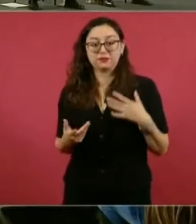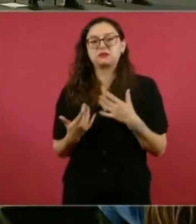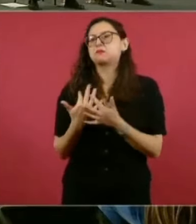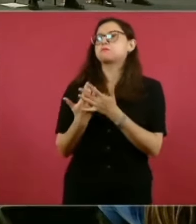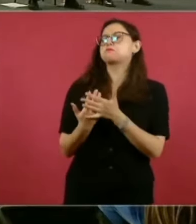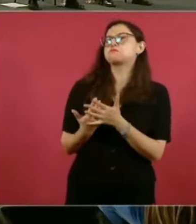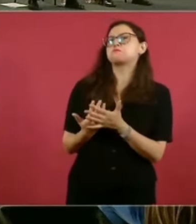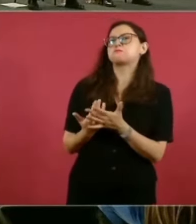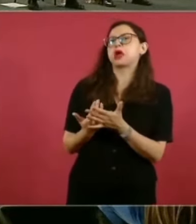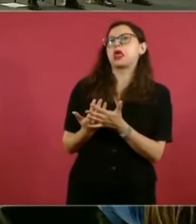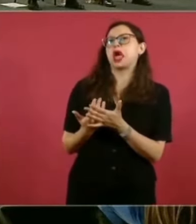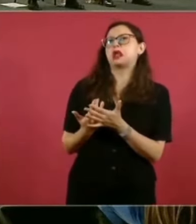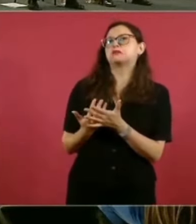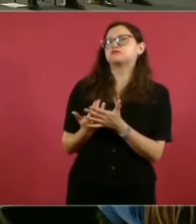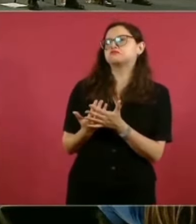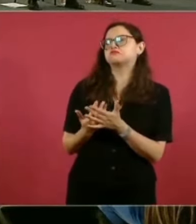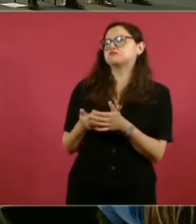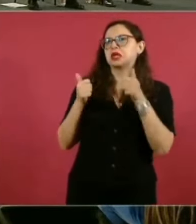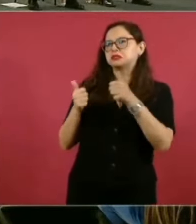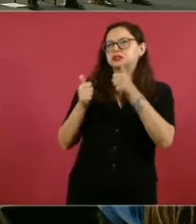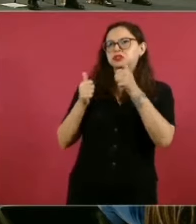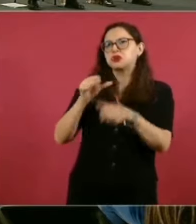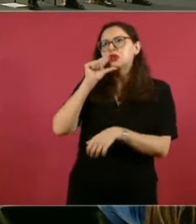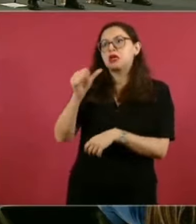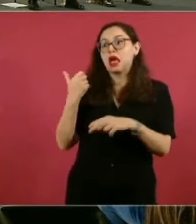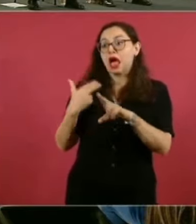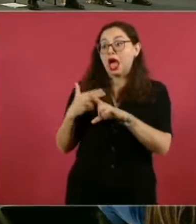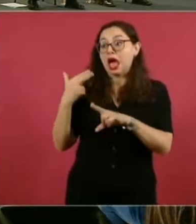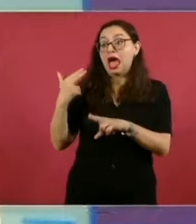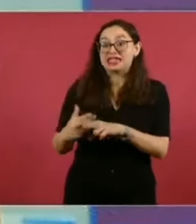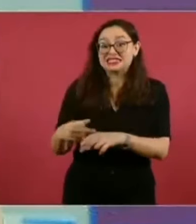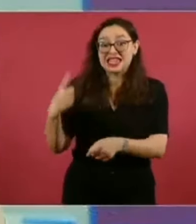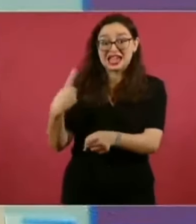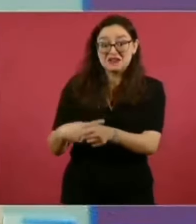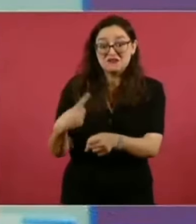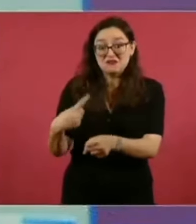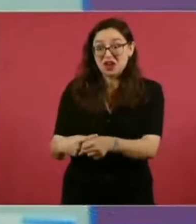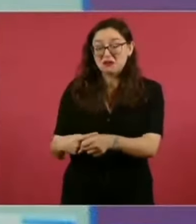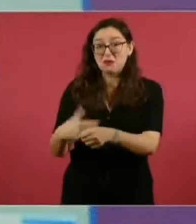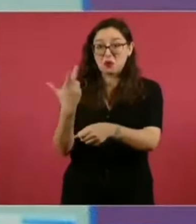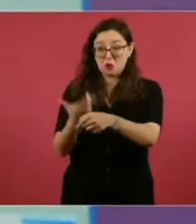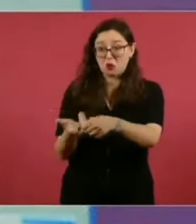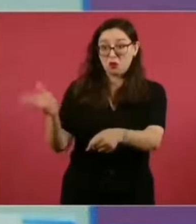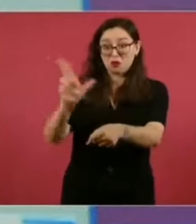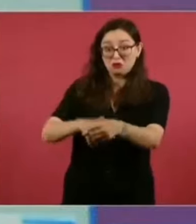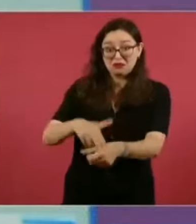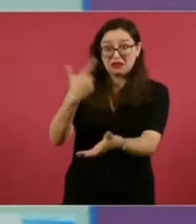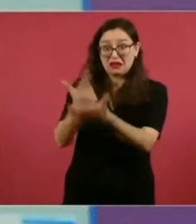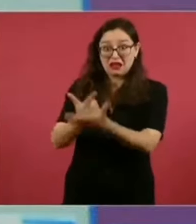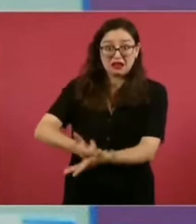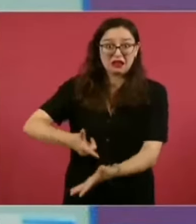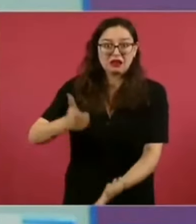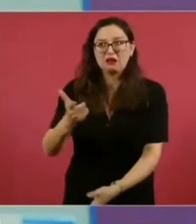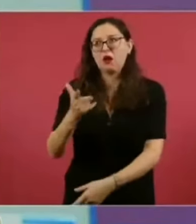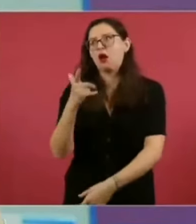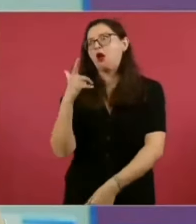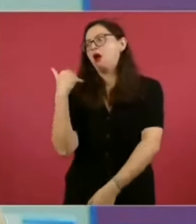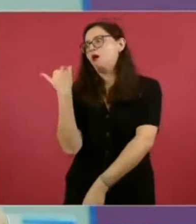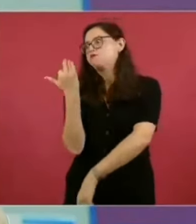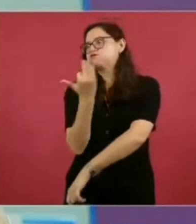dinamitar ese primer nivel, esos centros de salud, para que entonces todas las enfermedades se atiendan ya en el momento tardío,